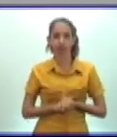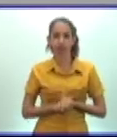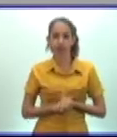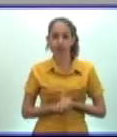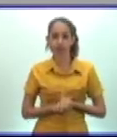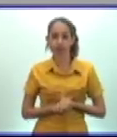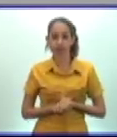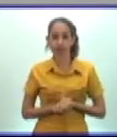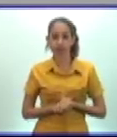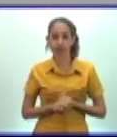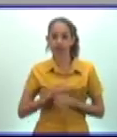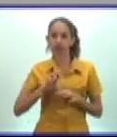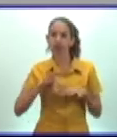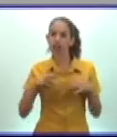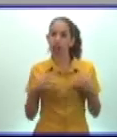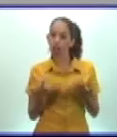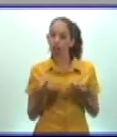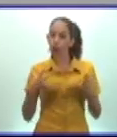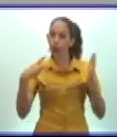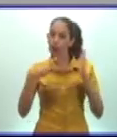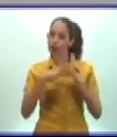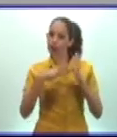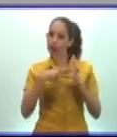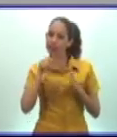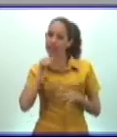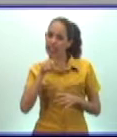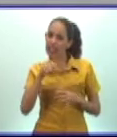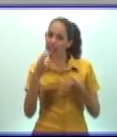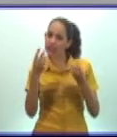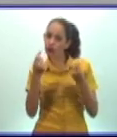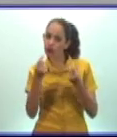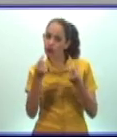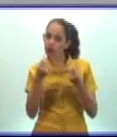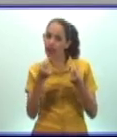¿Cómo dividir ese número entero entre la fracción?